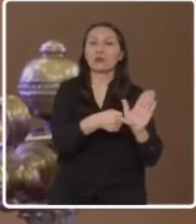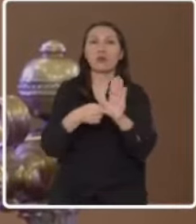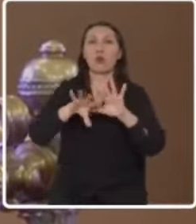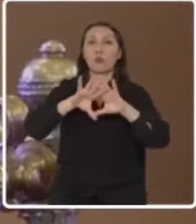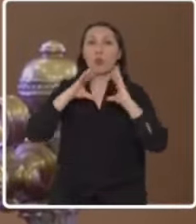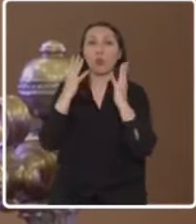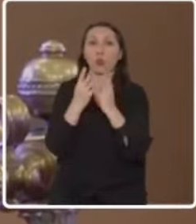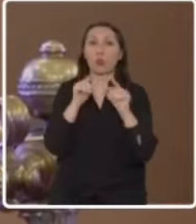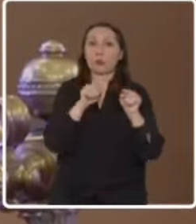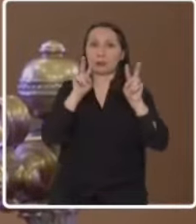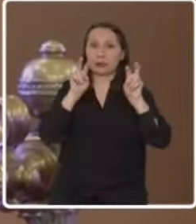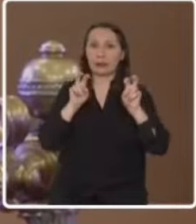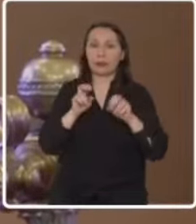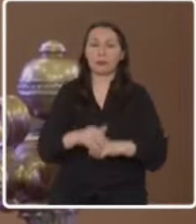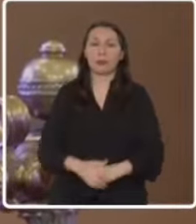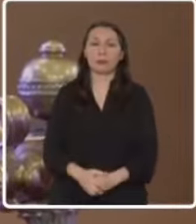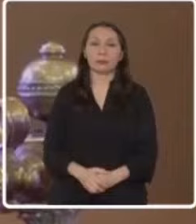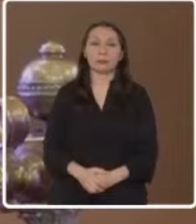mundo en esa materia.